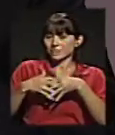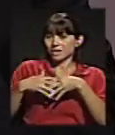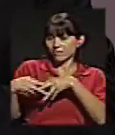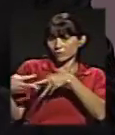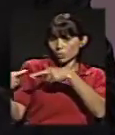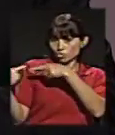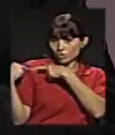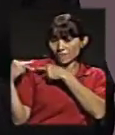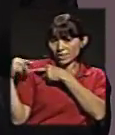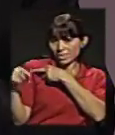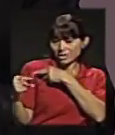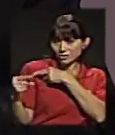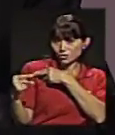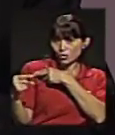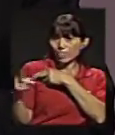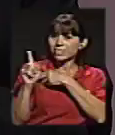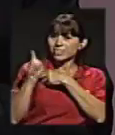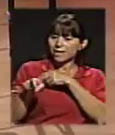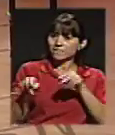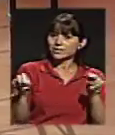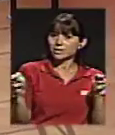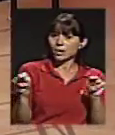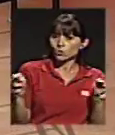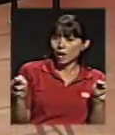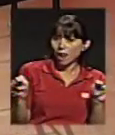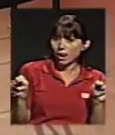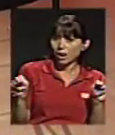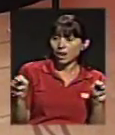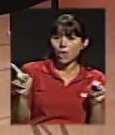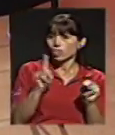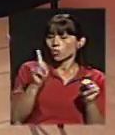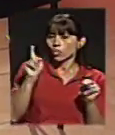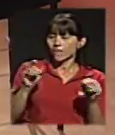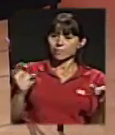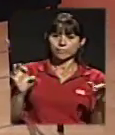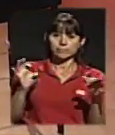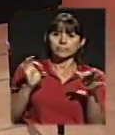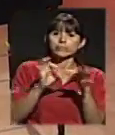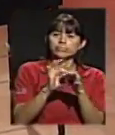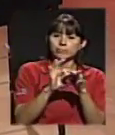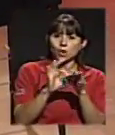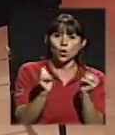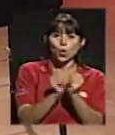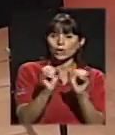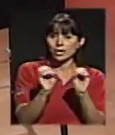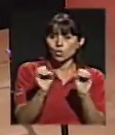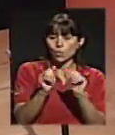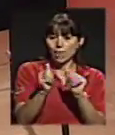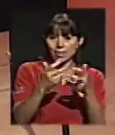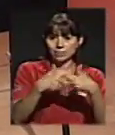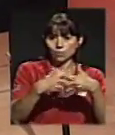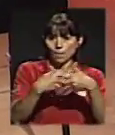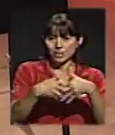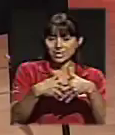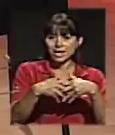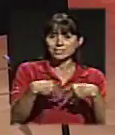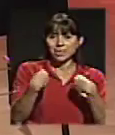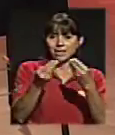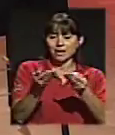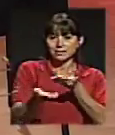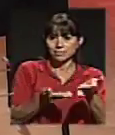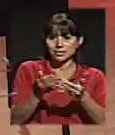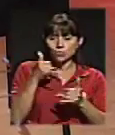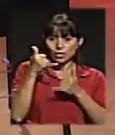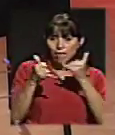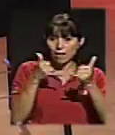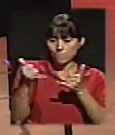eso, sea neutral, que no tenga nexos con ninguna de las compañías operadoras? Porque es